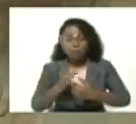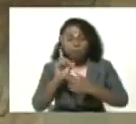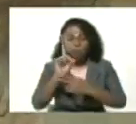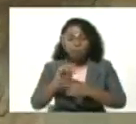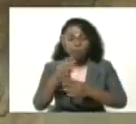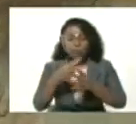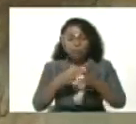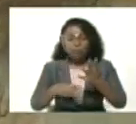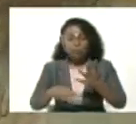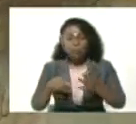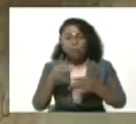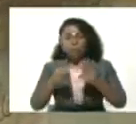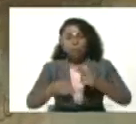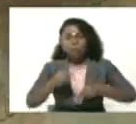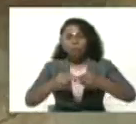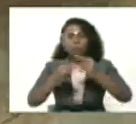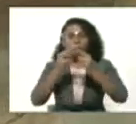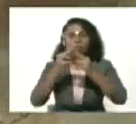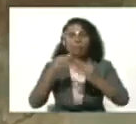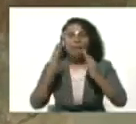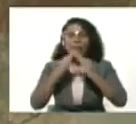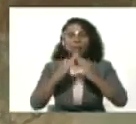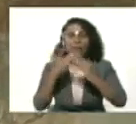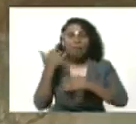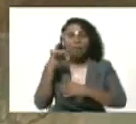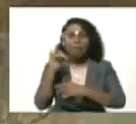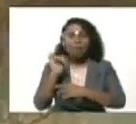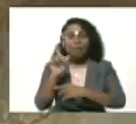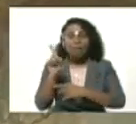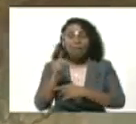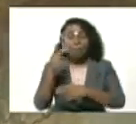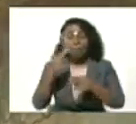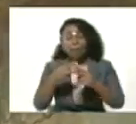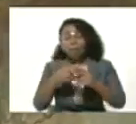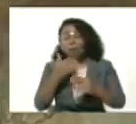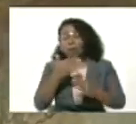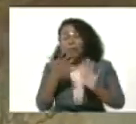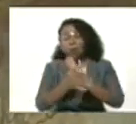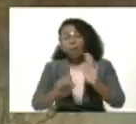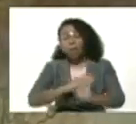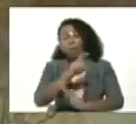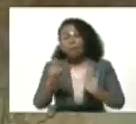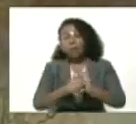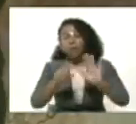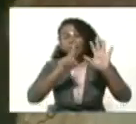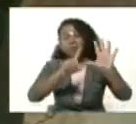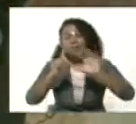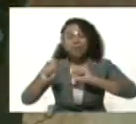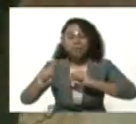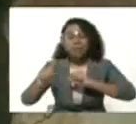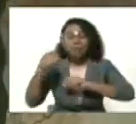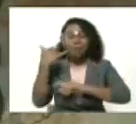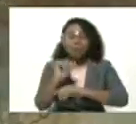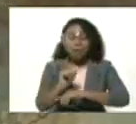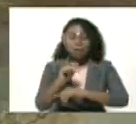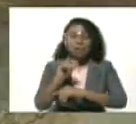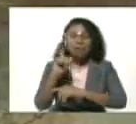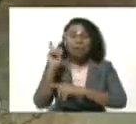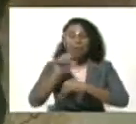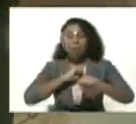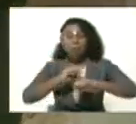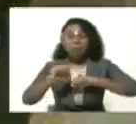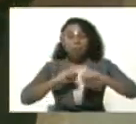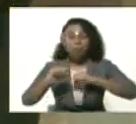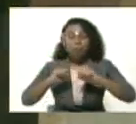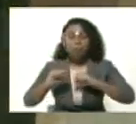materiales de construcción. Para las viviendas que se encuentran en sector de riesgo, que se totalizan en 60, se tiene previsto la actuación con